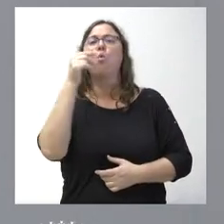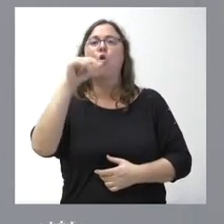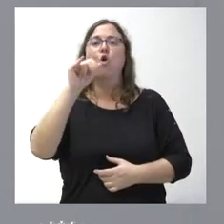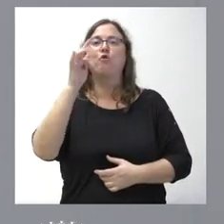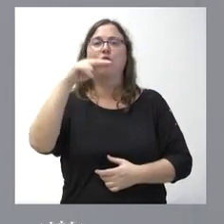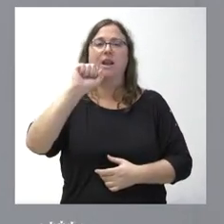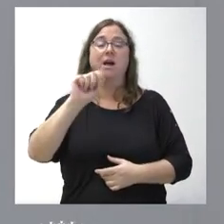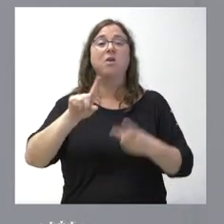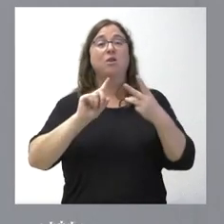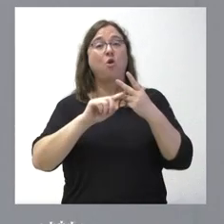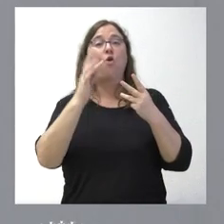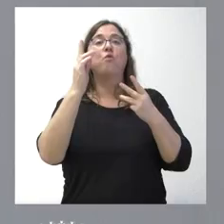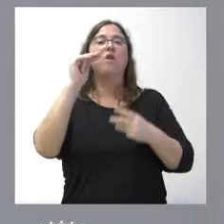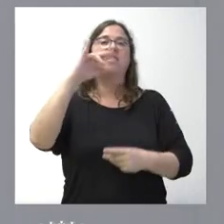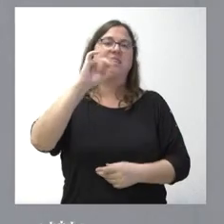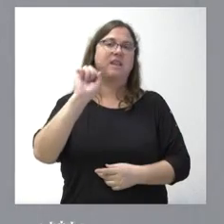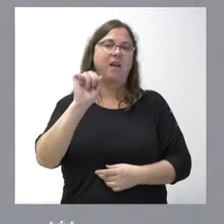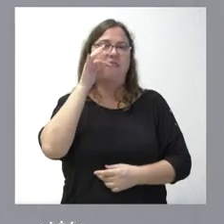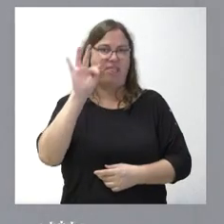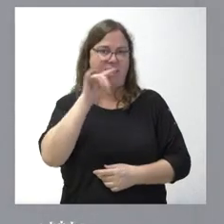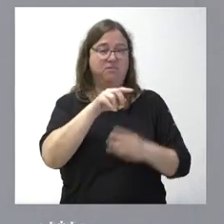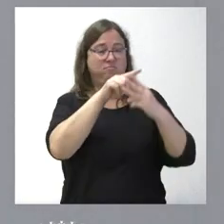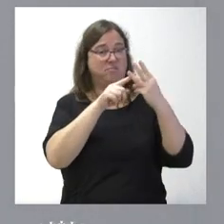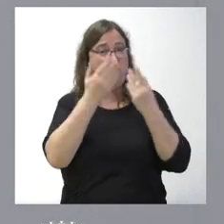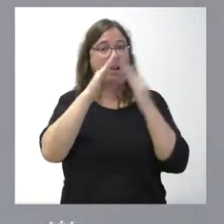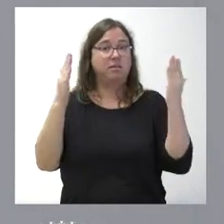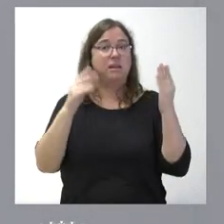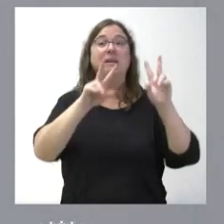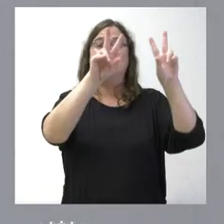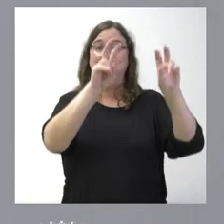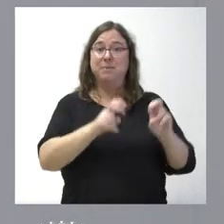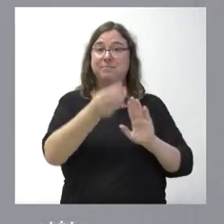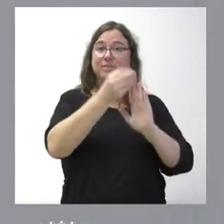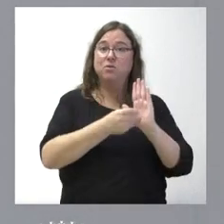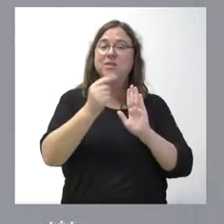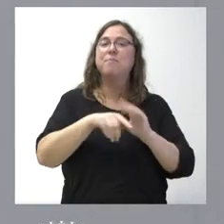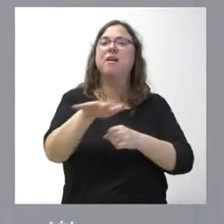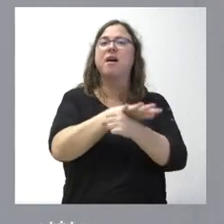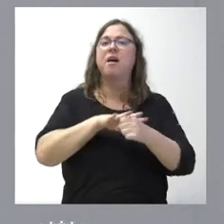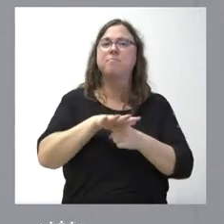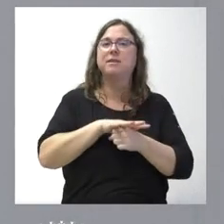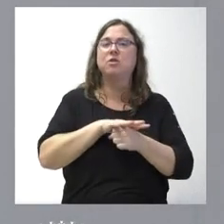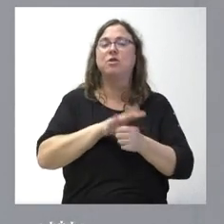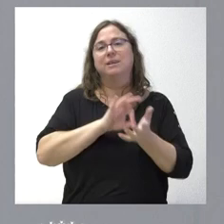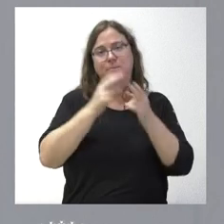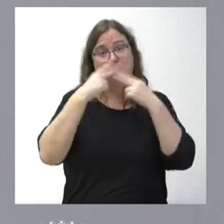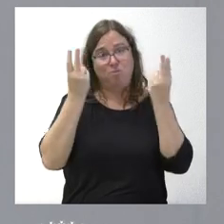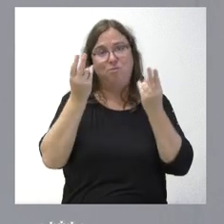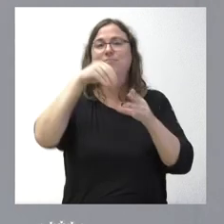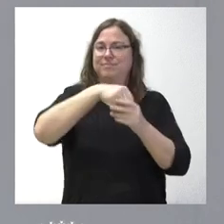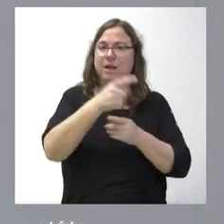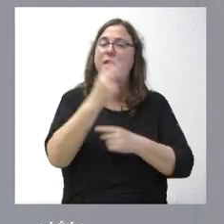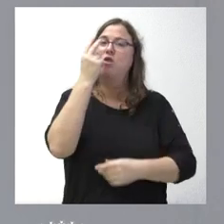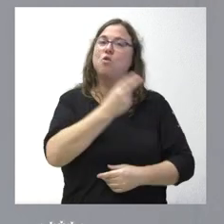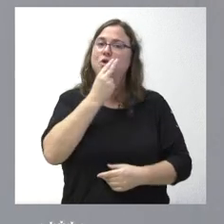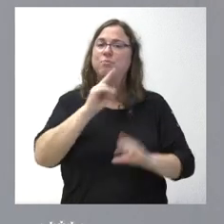fuencisla francés Esa es la relación de temas que ven ustedes que También incluye actuaciones en el ámbito de servicios públicos de compromiso